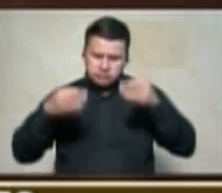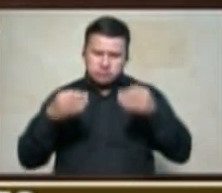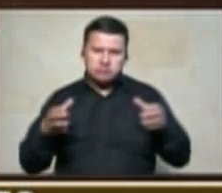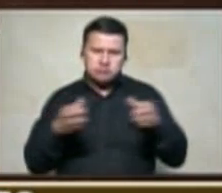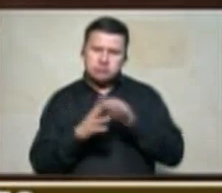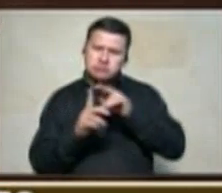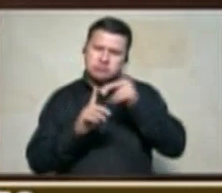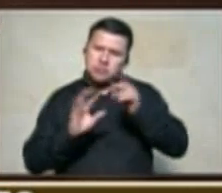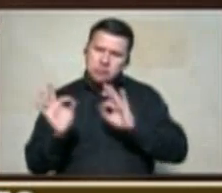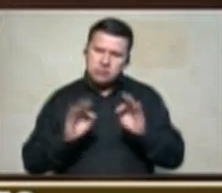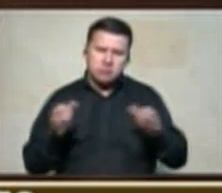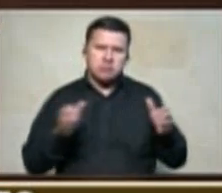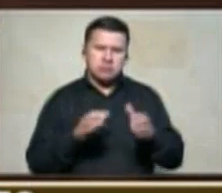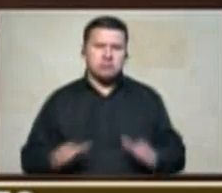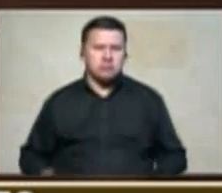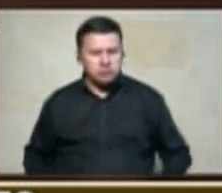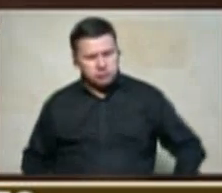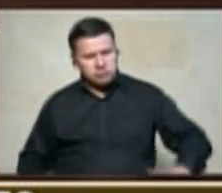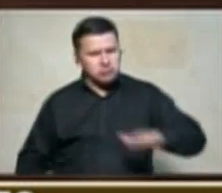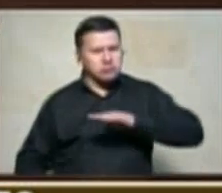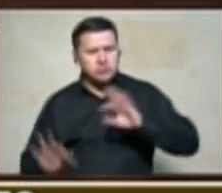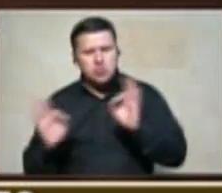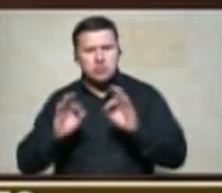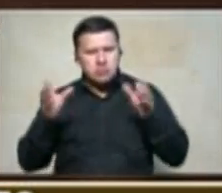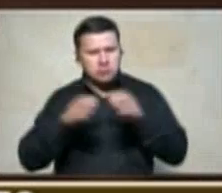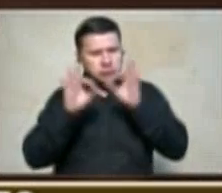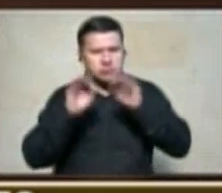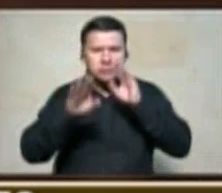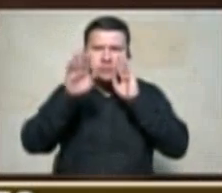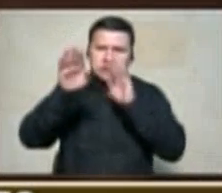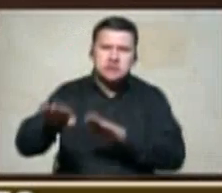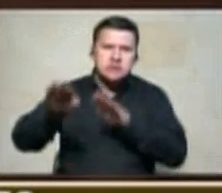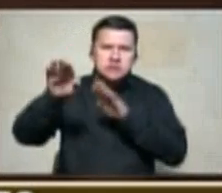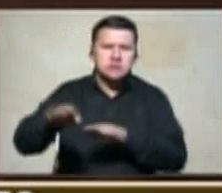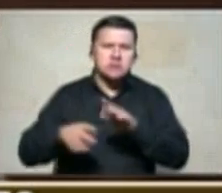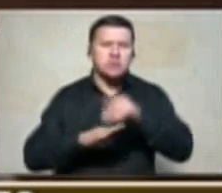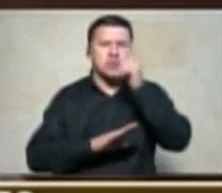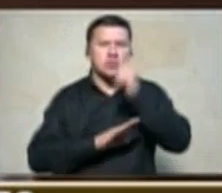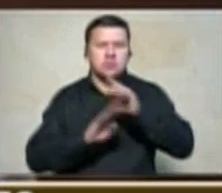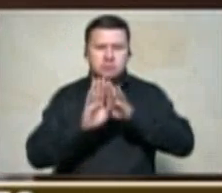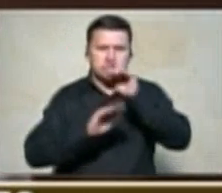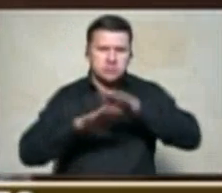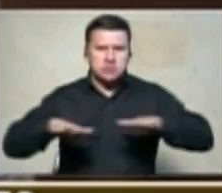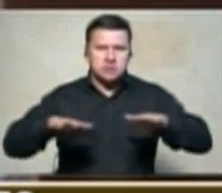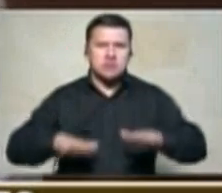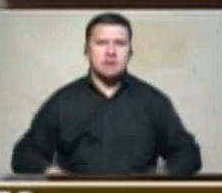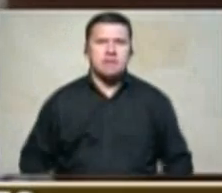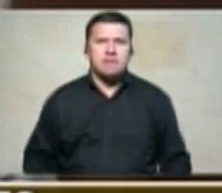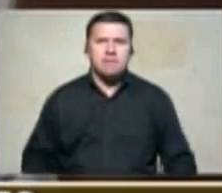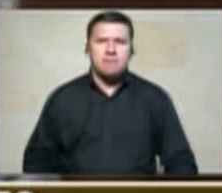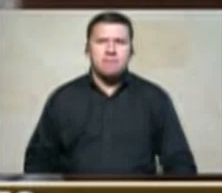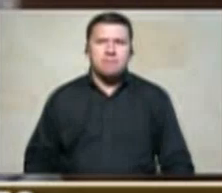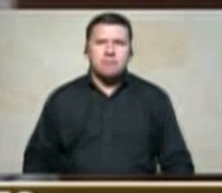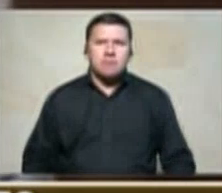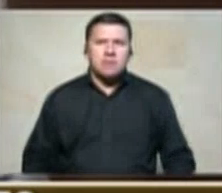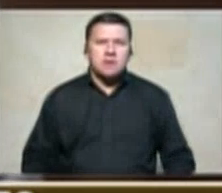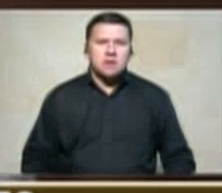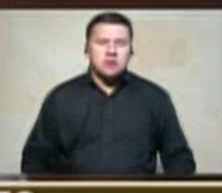las víctimas a esas organizaciones, para que sean estas organizaciones las que las representen ante los jueces de restitución.